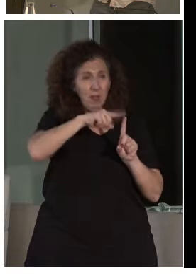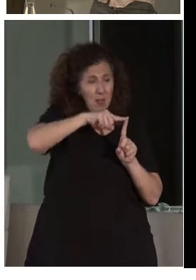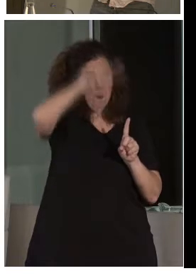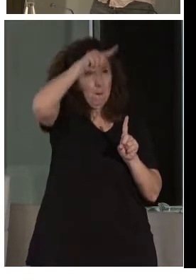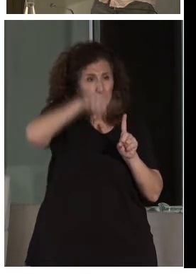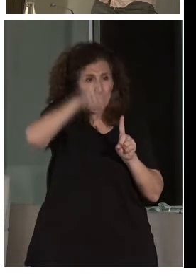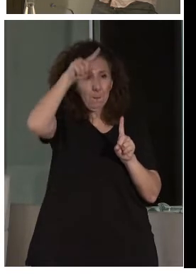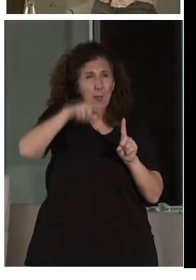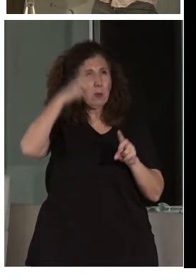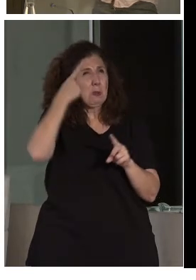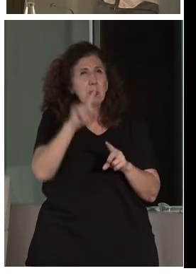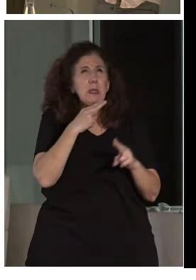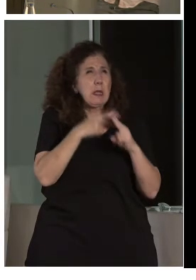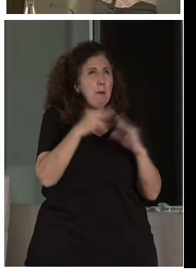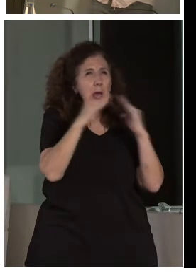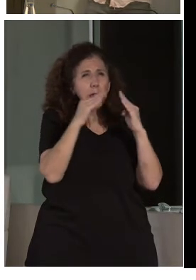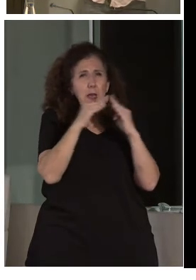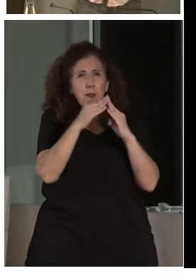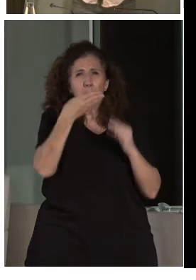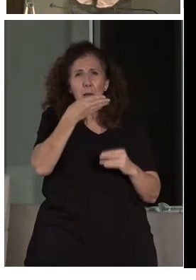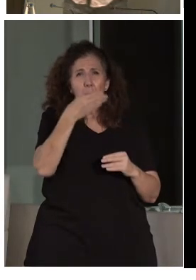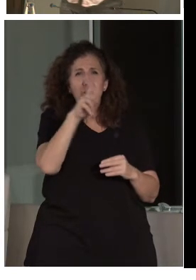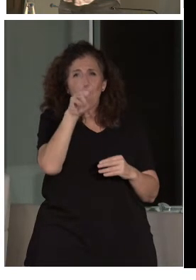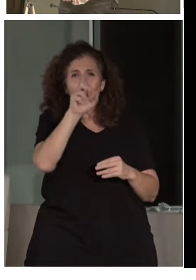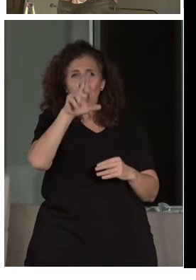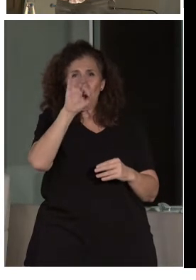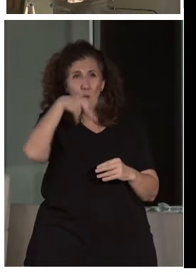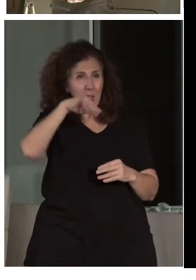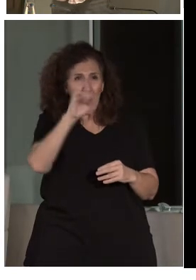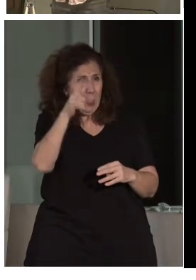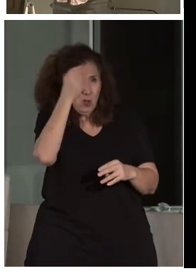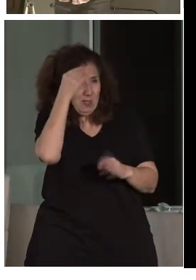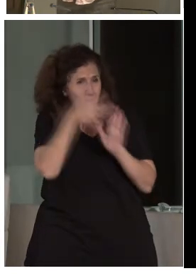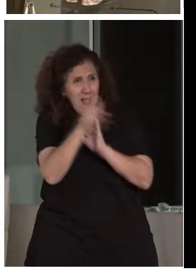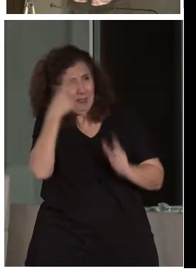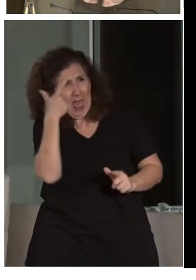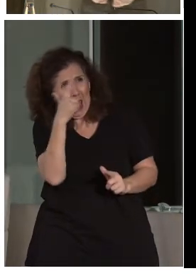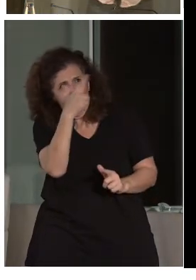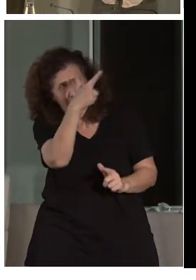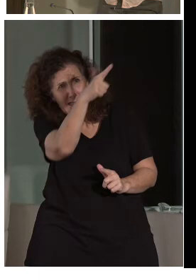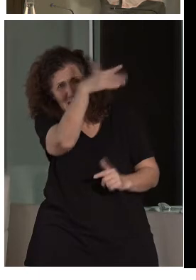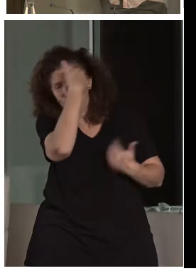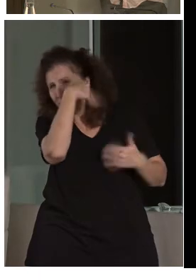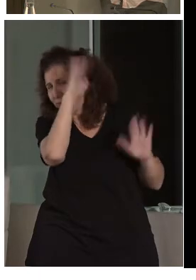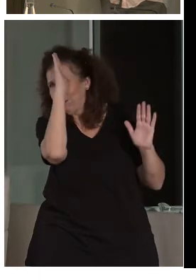creo que se llama Cabaña Verónica, que es un refugio. Eso está donde Cristo perdió el chaleco. Bueno, pues fueron con las Joelet a buscar el